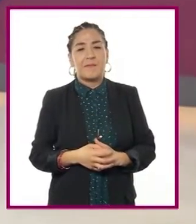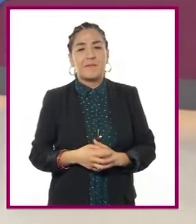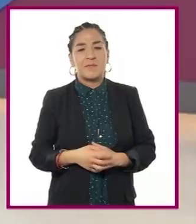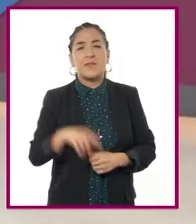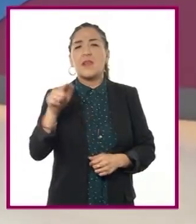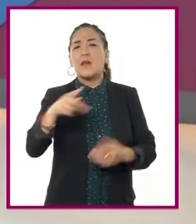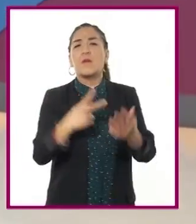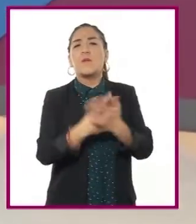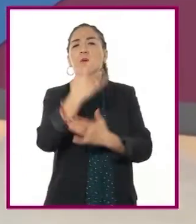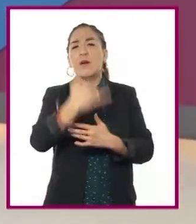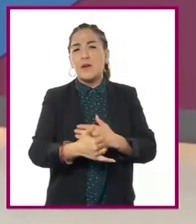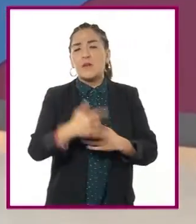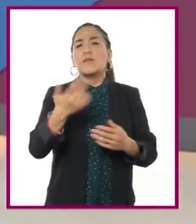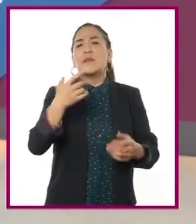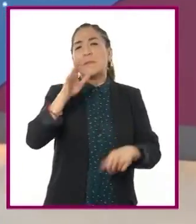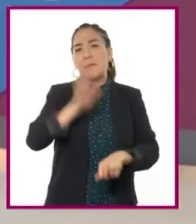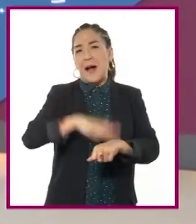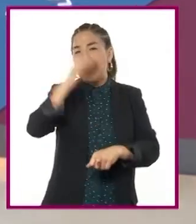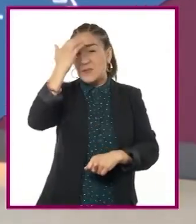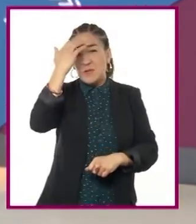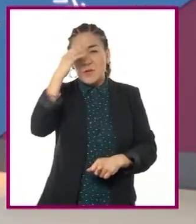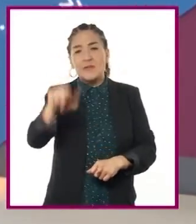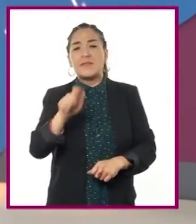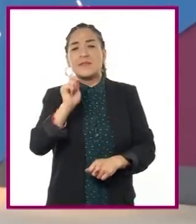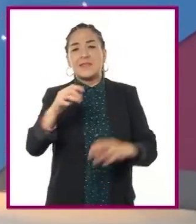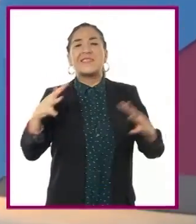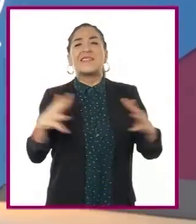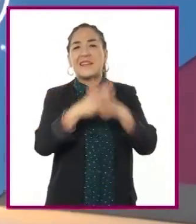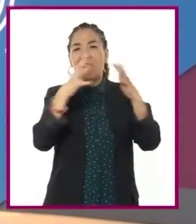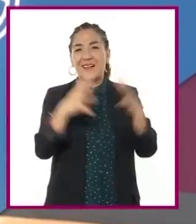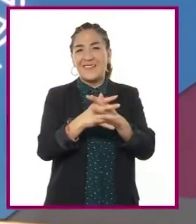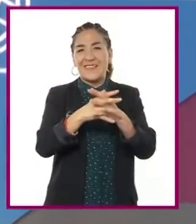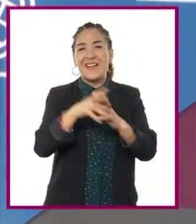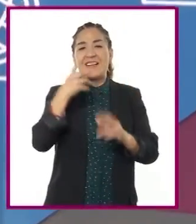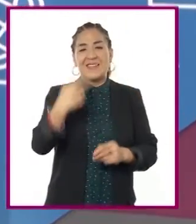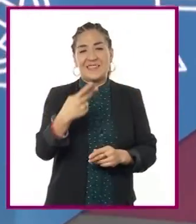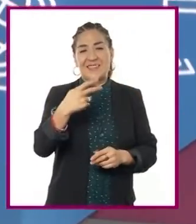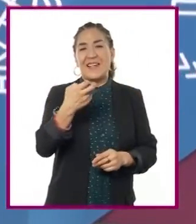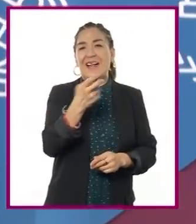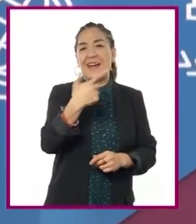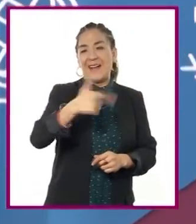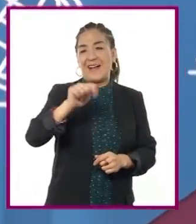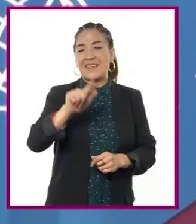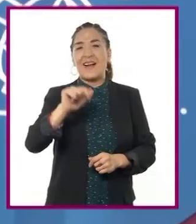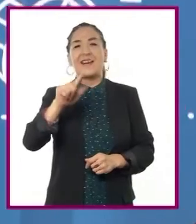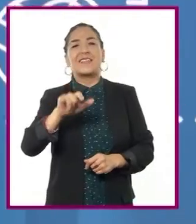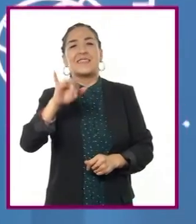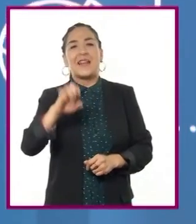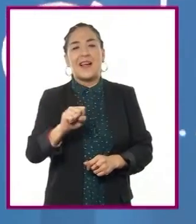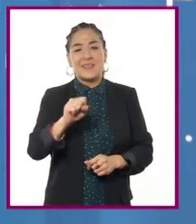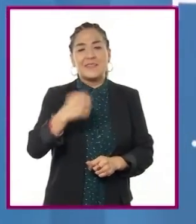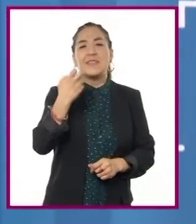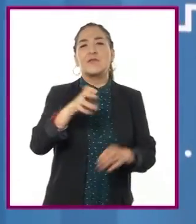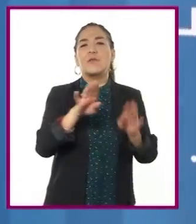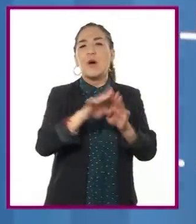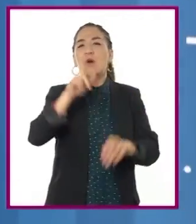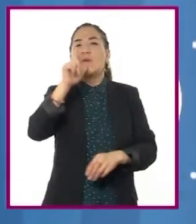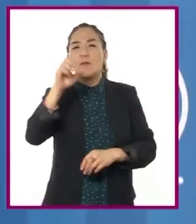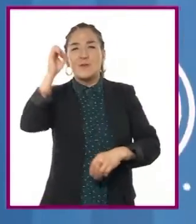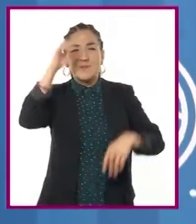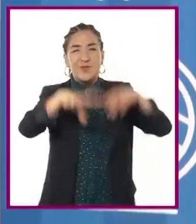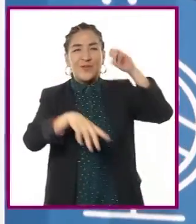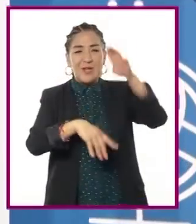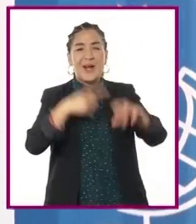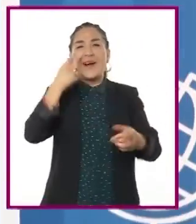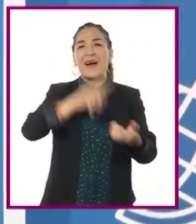Este proyecto fue conocido popularmente como la Guerra de las Galaxias, en referencia a las famosas producciones